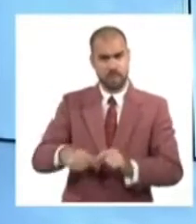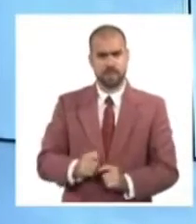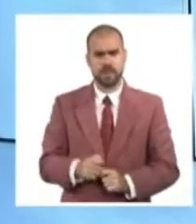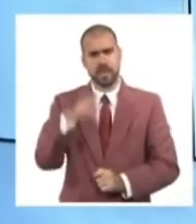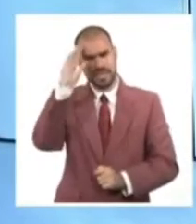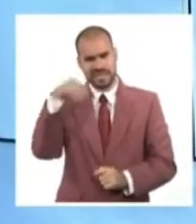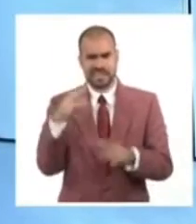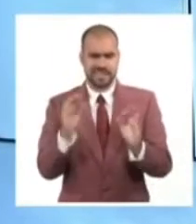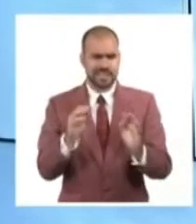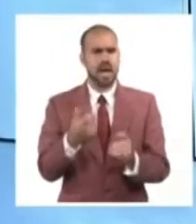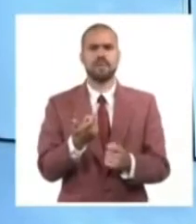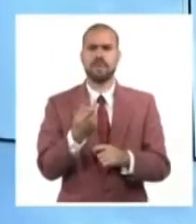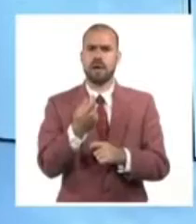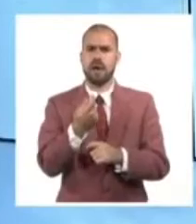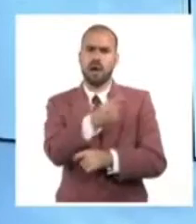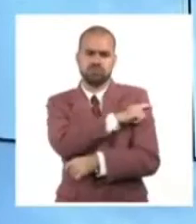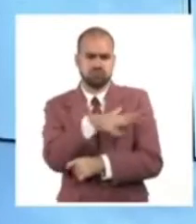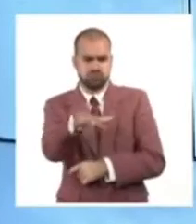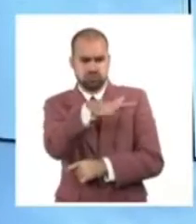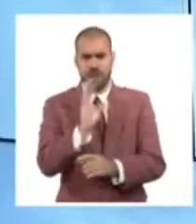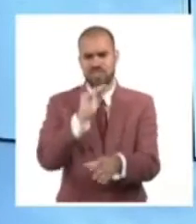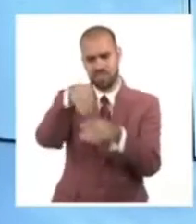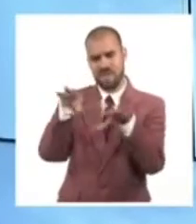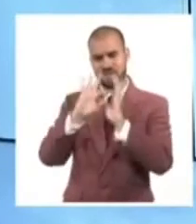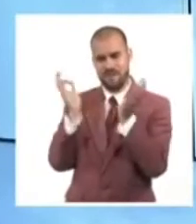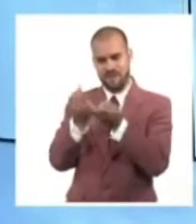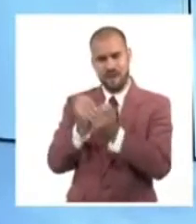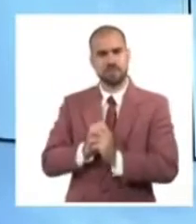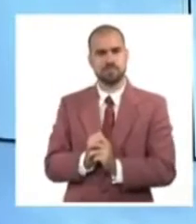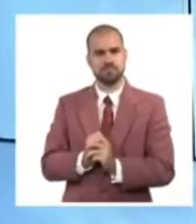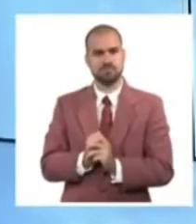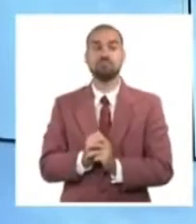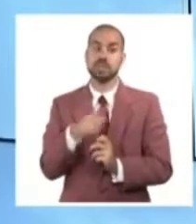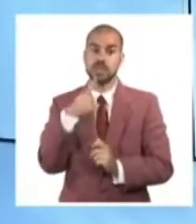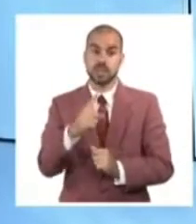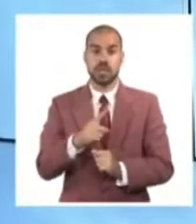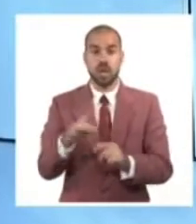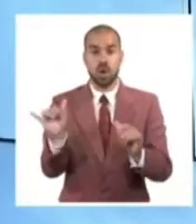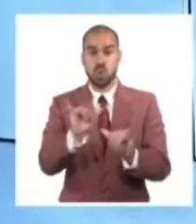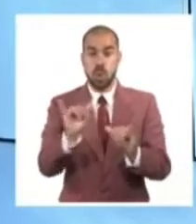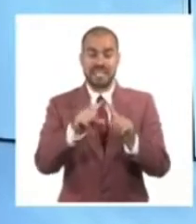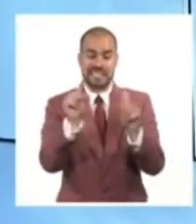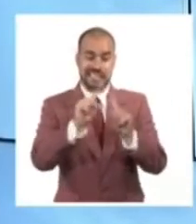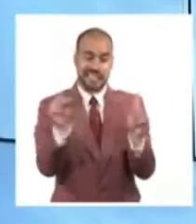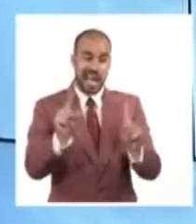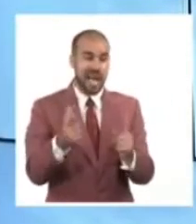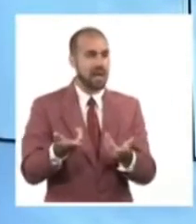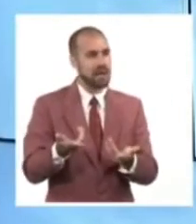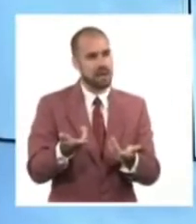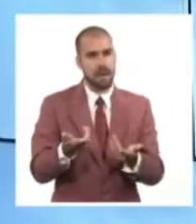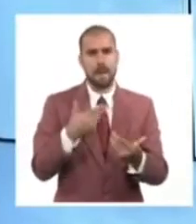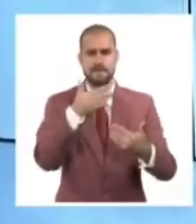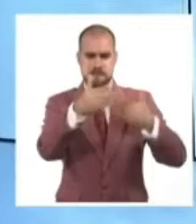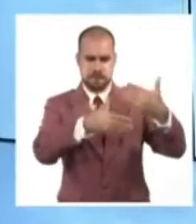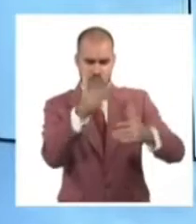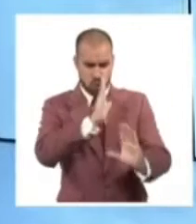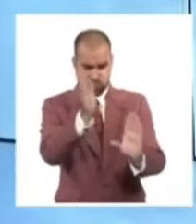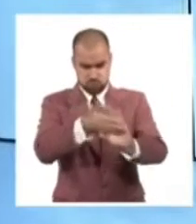civil, en la vía familiar, al mismo tiempo en todo el tema del proceso penal en